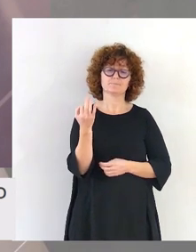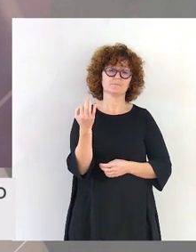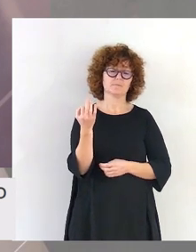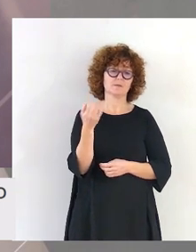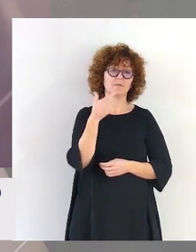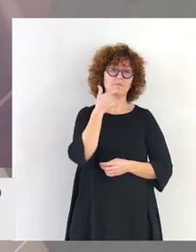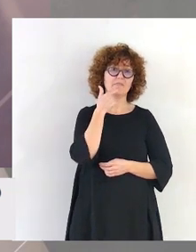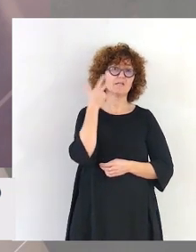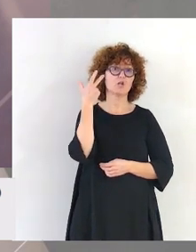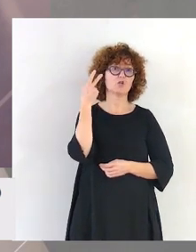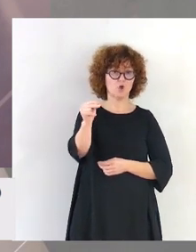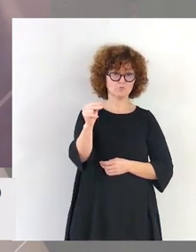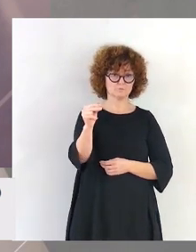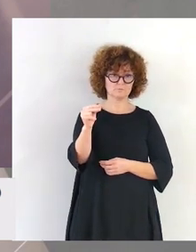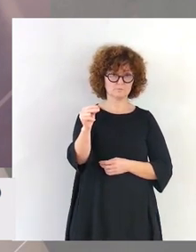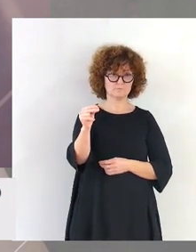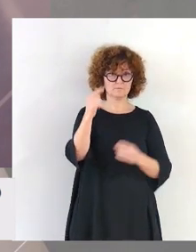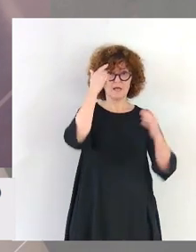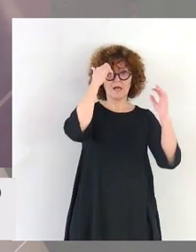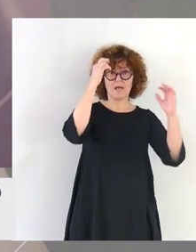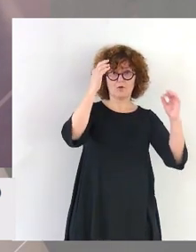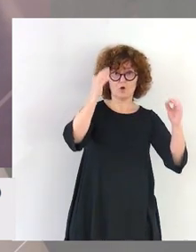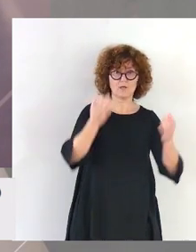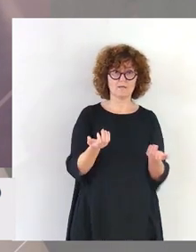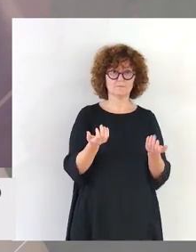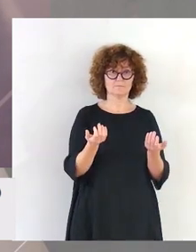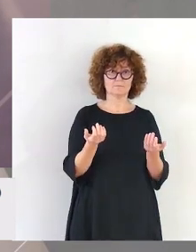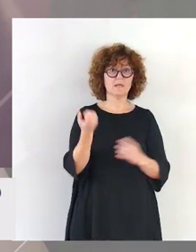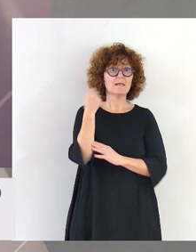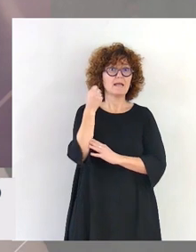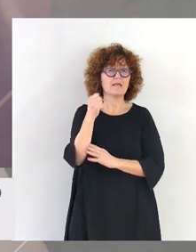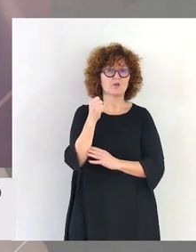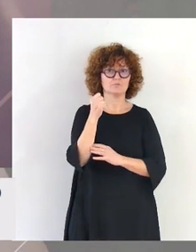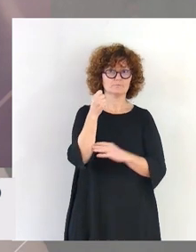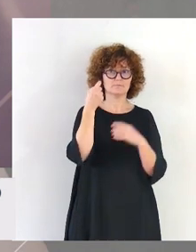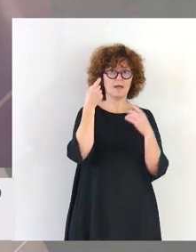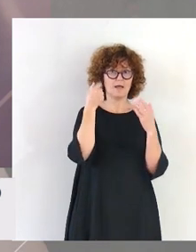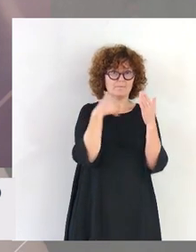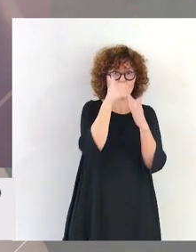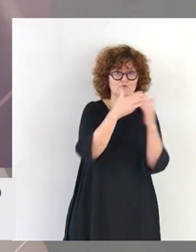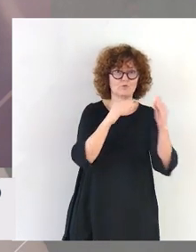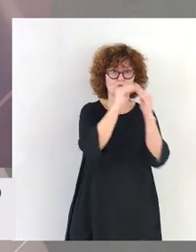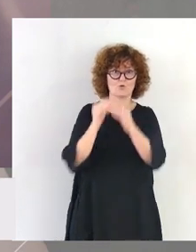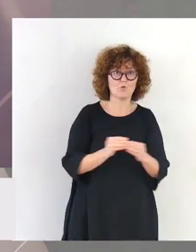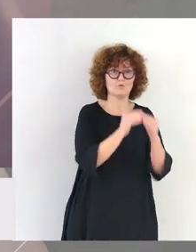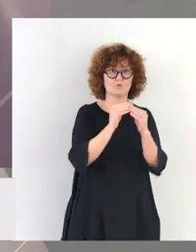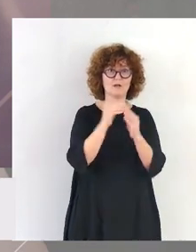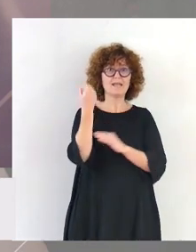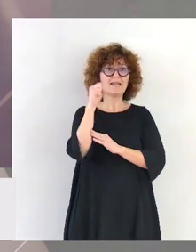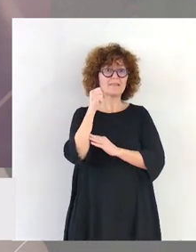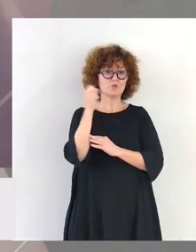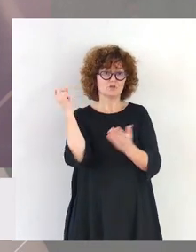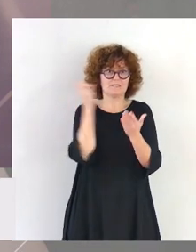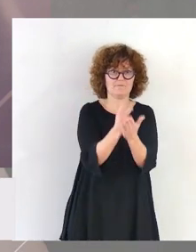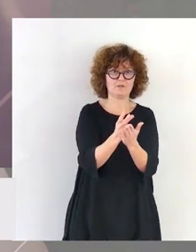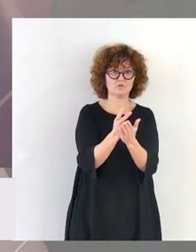eh de ese sentido común que hablábamos antes la negación de cómo se construye un futuro común la negación de esos desafíos eh Por